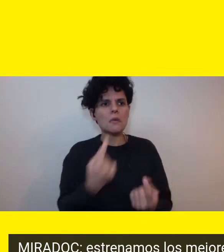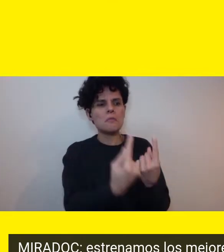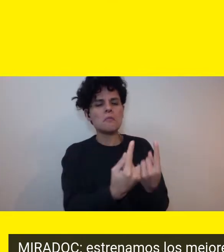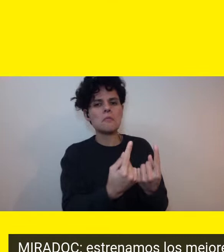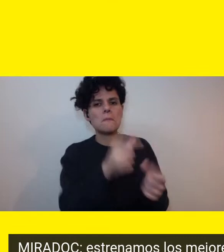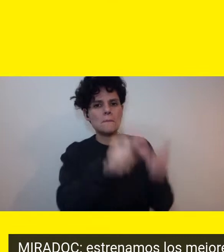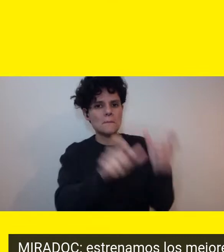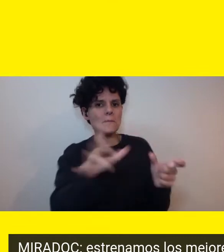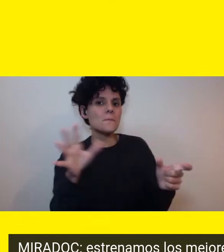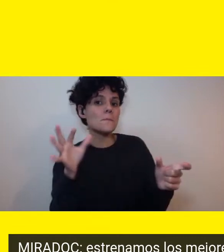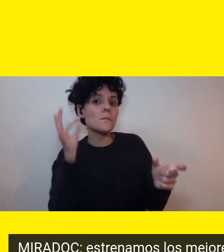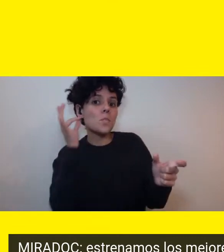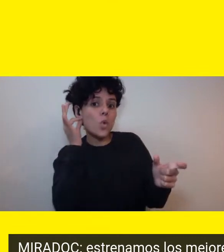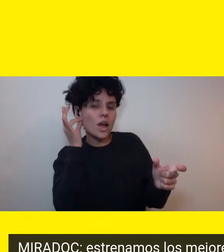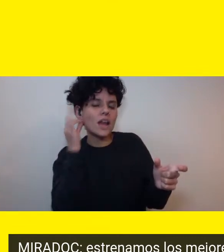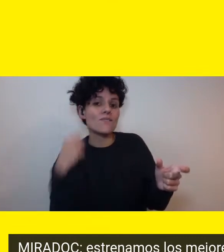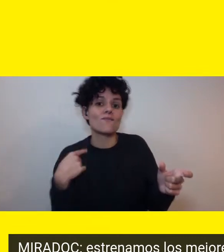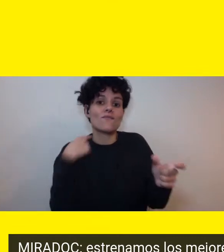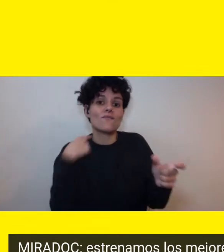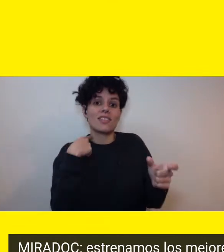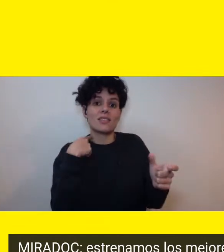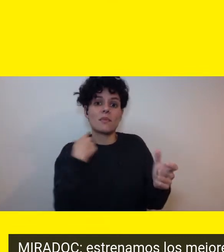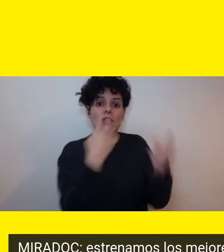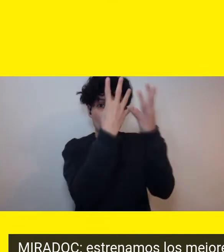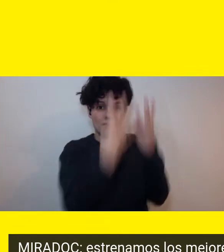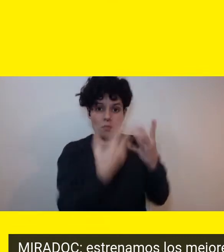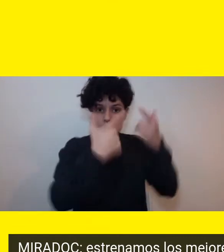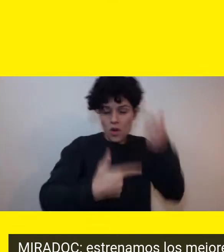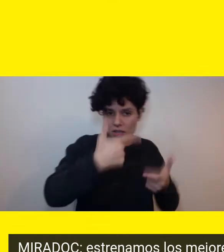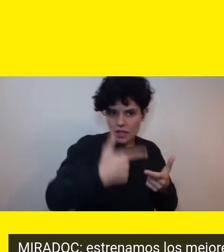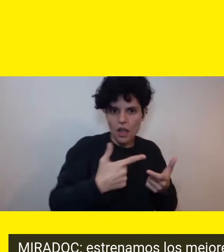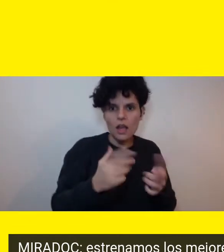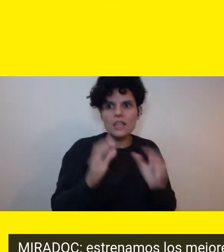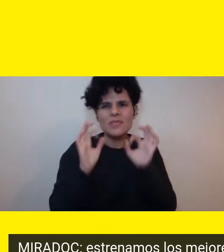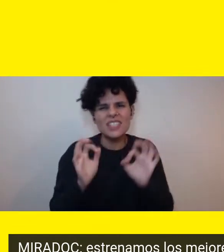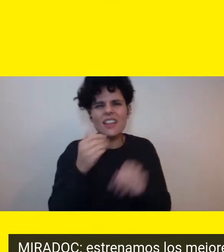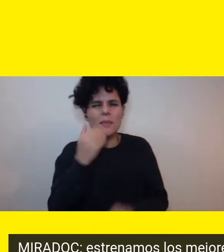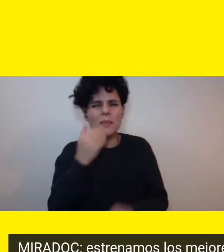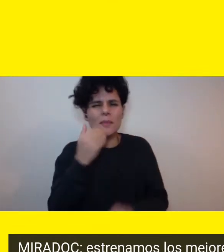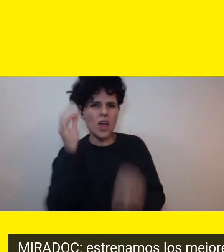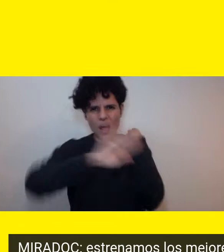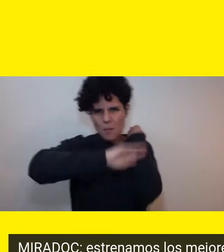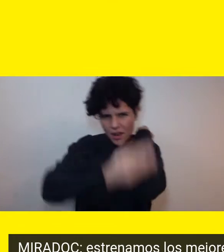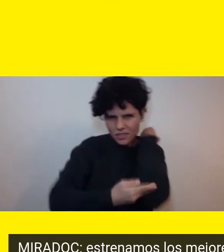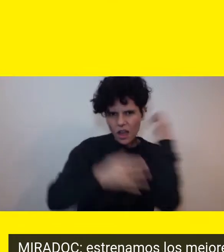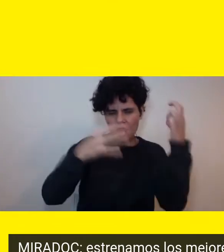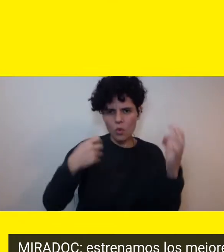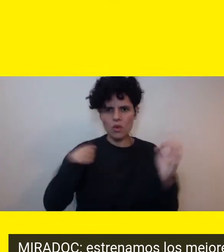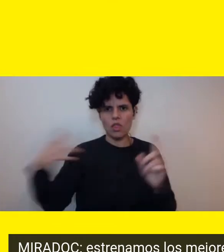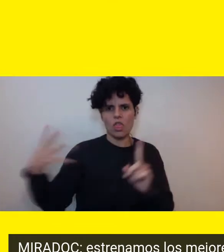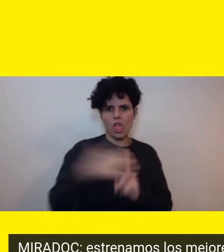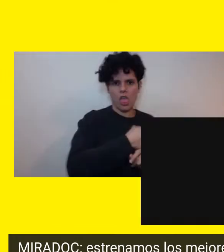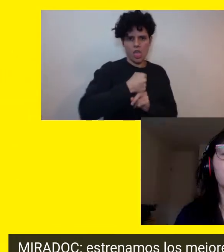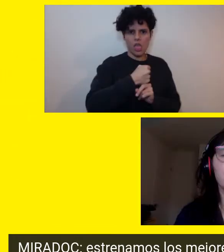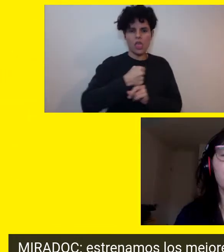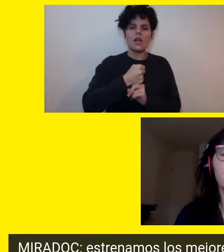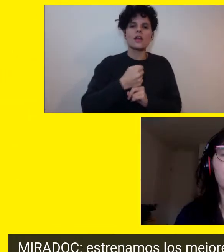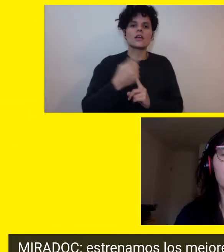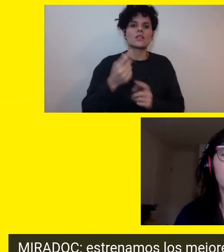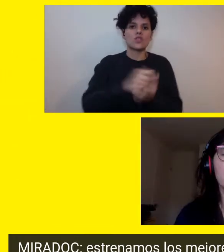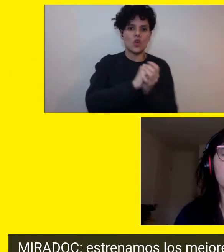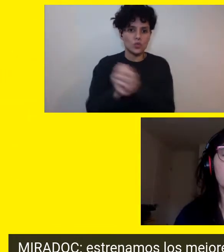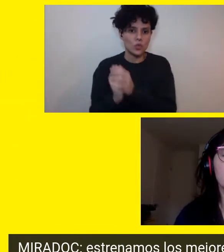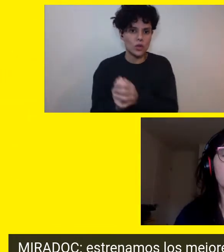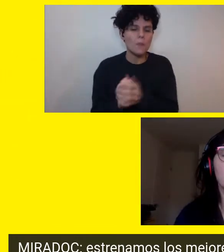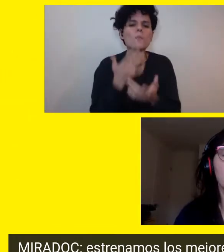fueron mujeres y que fueron, que en el caso de Aidé, además se encontraba embarazada al momento de haber sufrido la represión que la afectó.